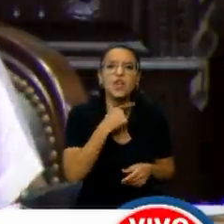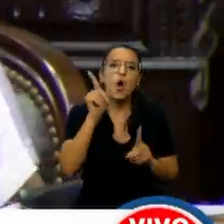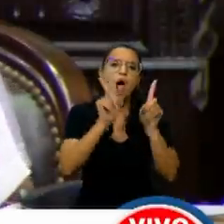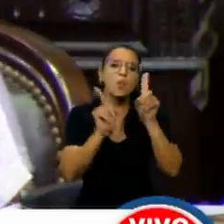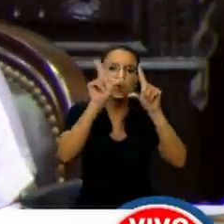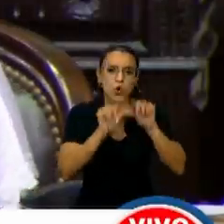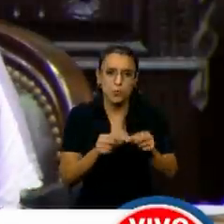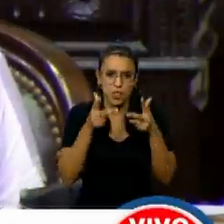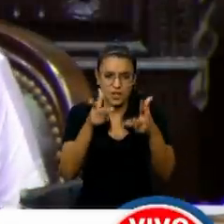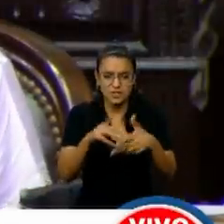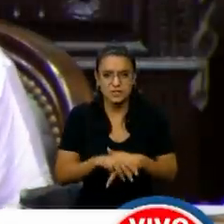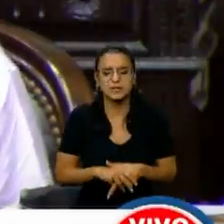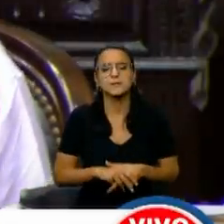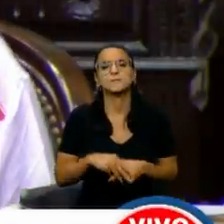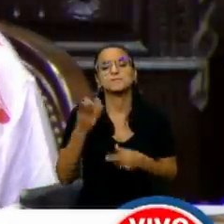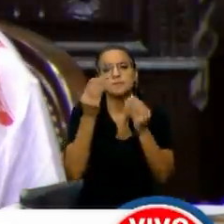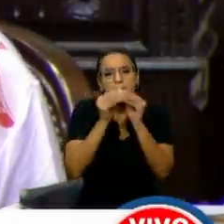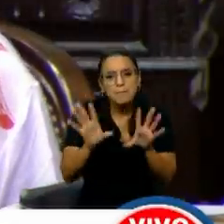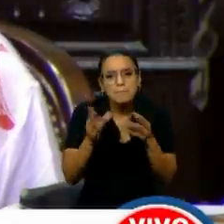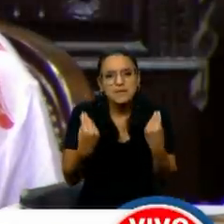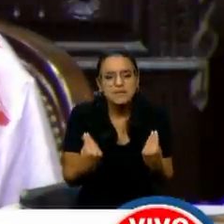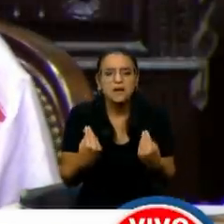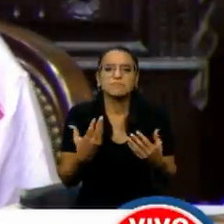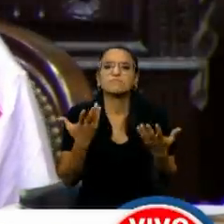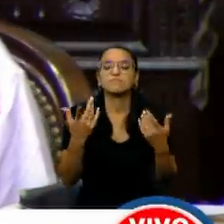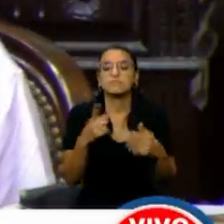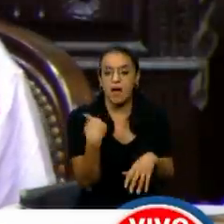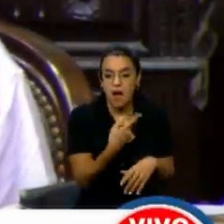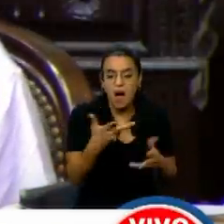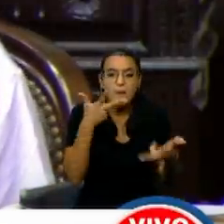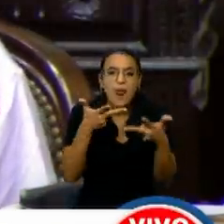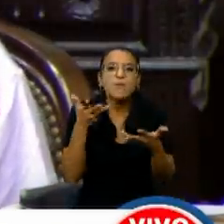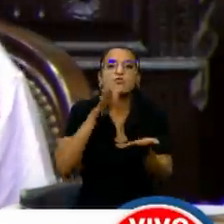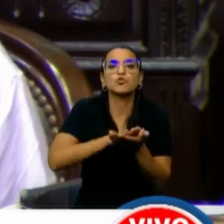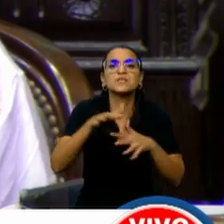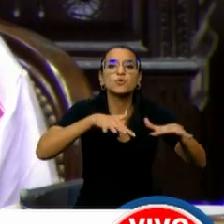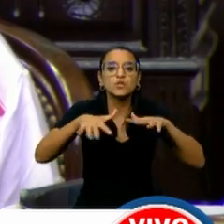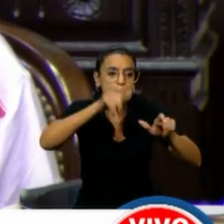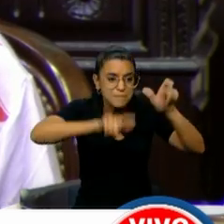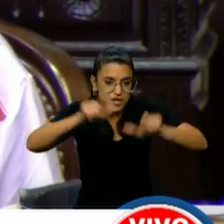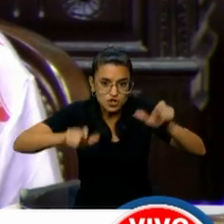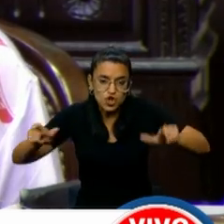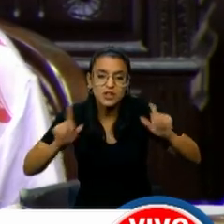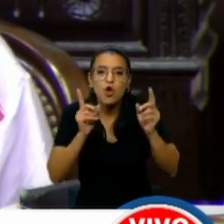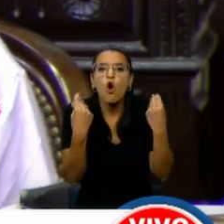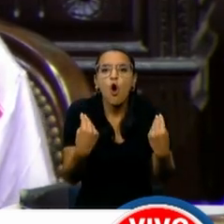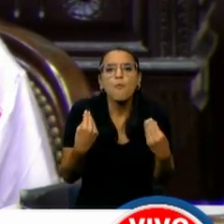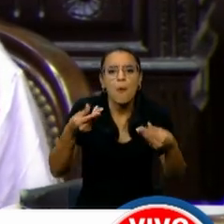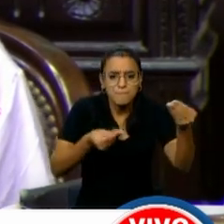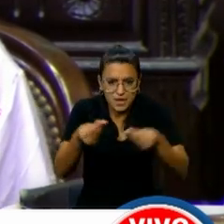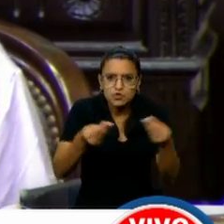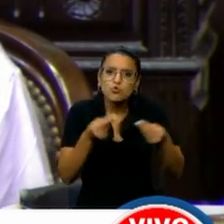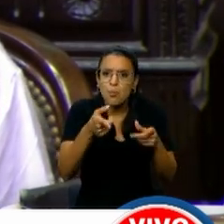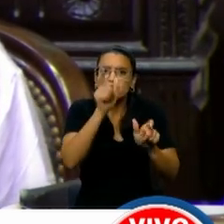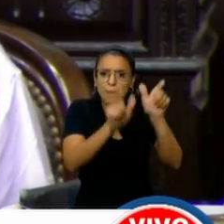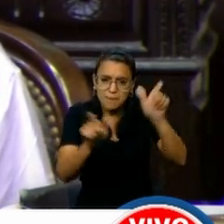me interesaba digo empezar por por ubicar que estamos hablando de la situación de personas y como entonces el presupuesto influye